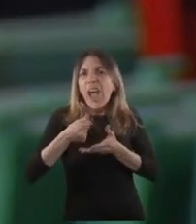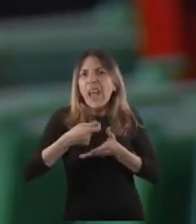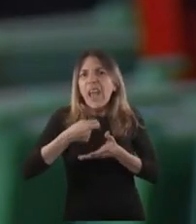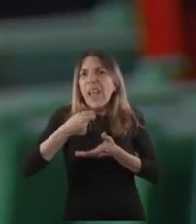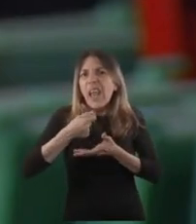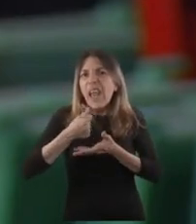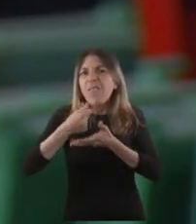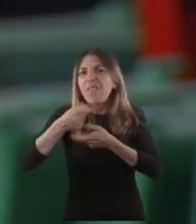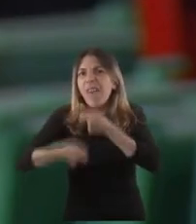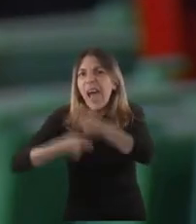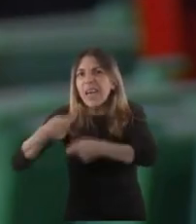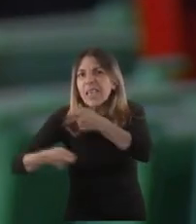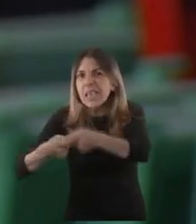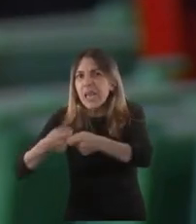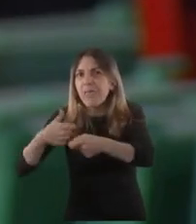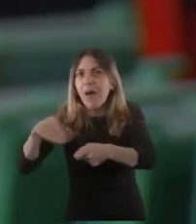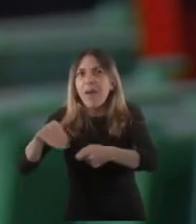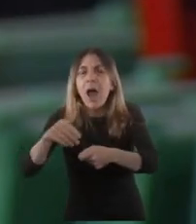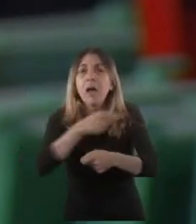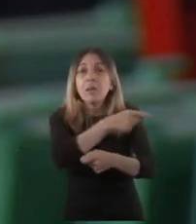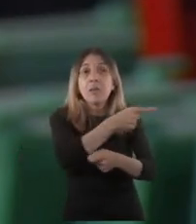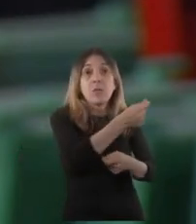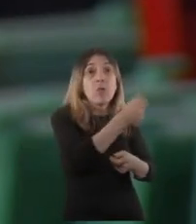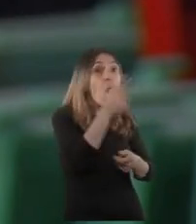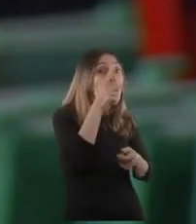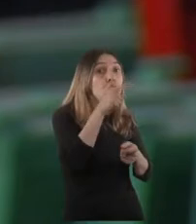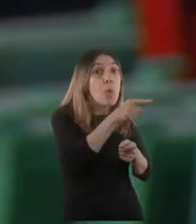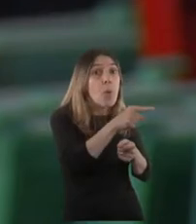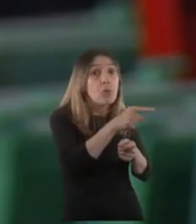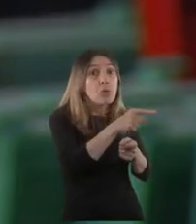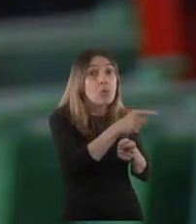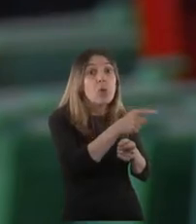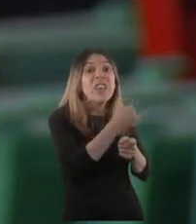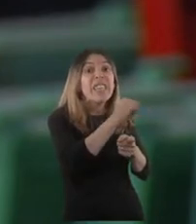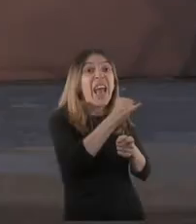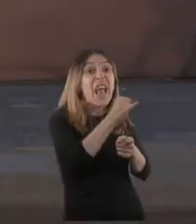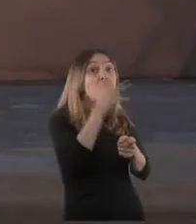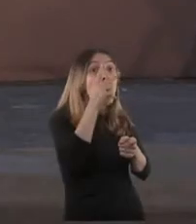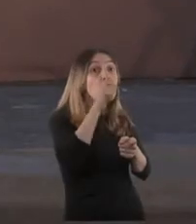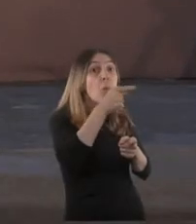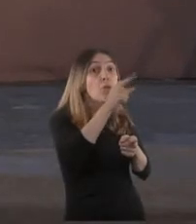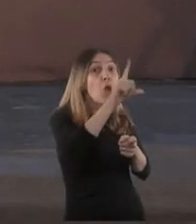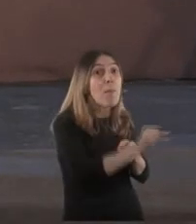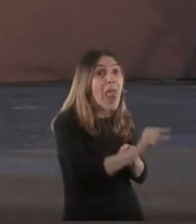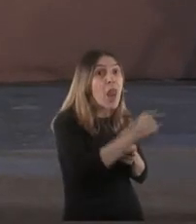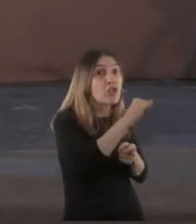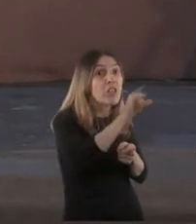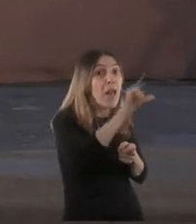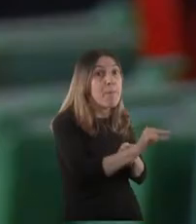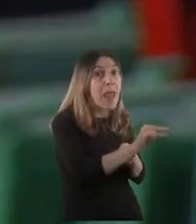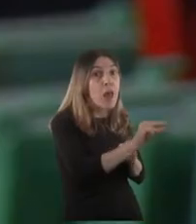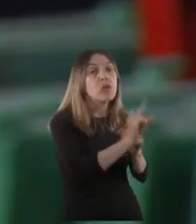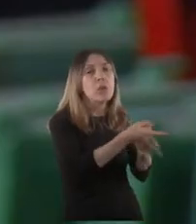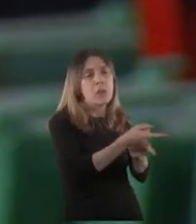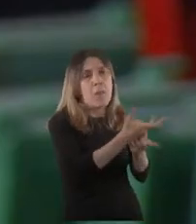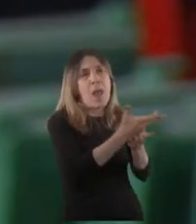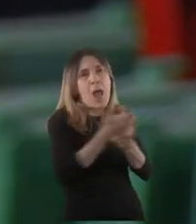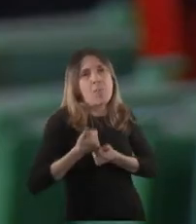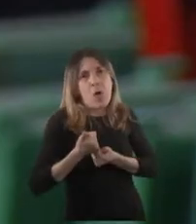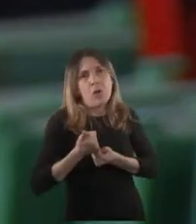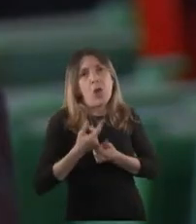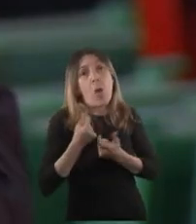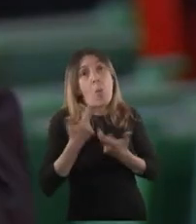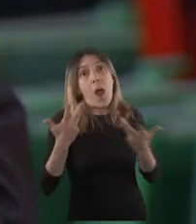hacer y puso 8 puntos en disminución de la tasa y también en la exposición que hubo también validó